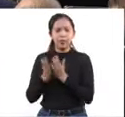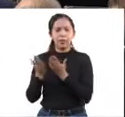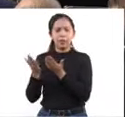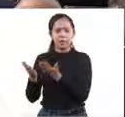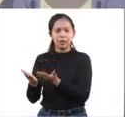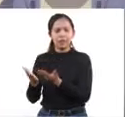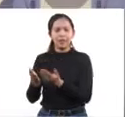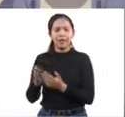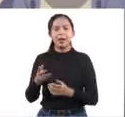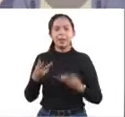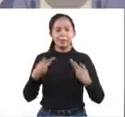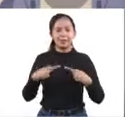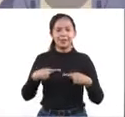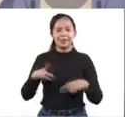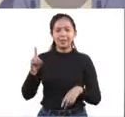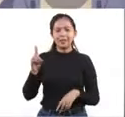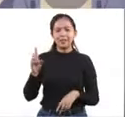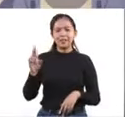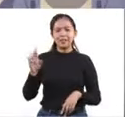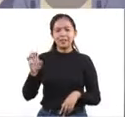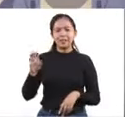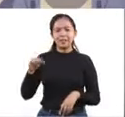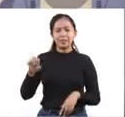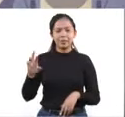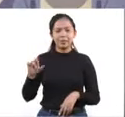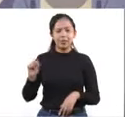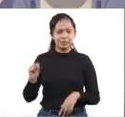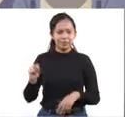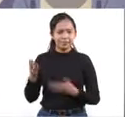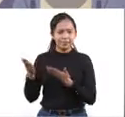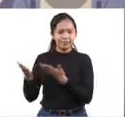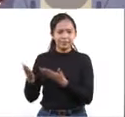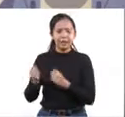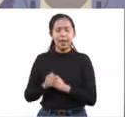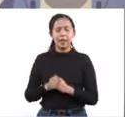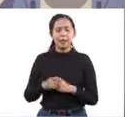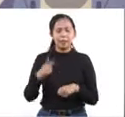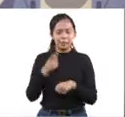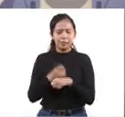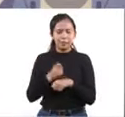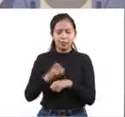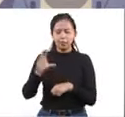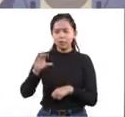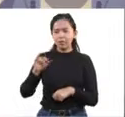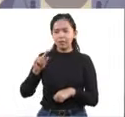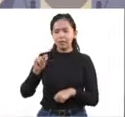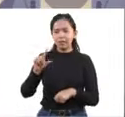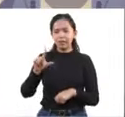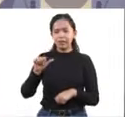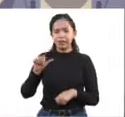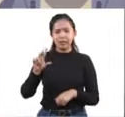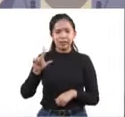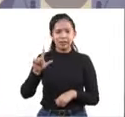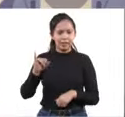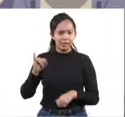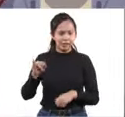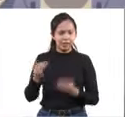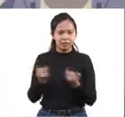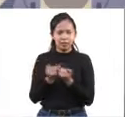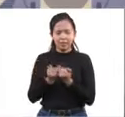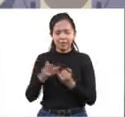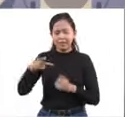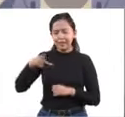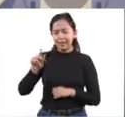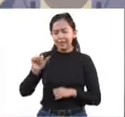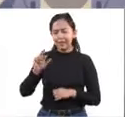los Dreamers para usted, doctora. Y quiero pedirle a Citlali y a Karina que vengan para dar